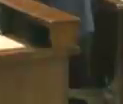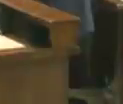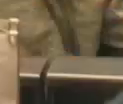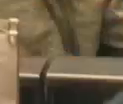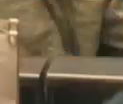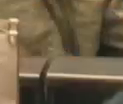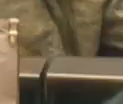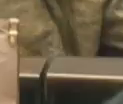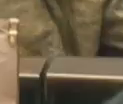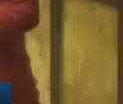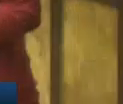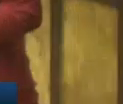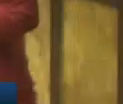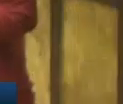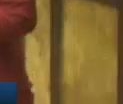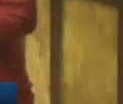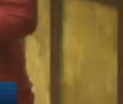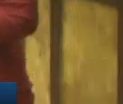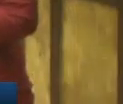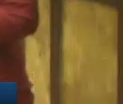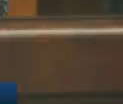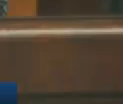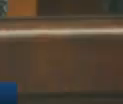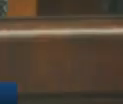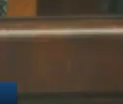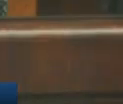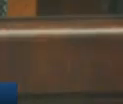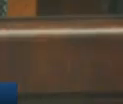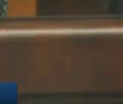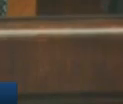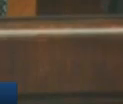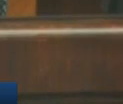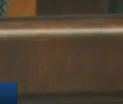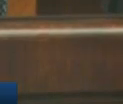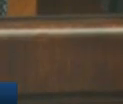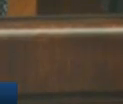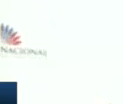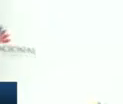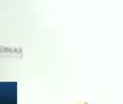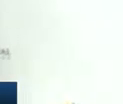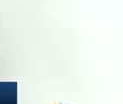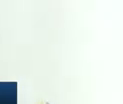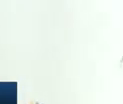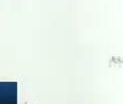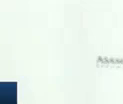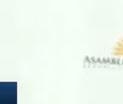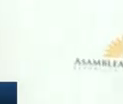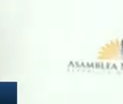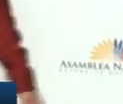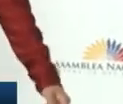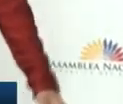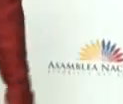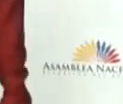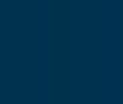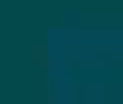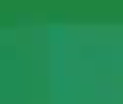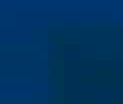Con 83 votos, Yesenia Guamaní es destituida como segunda vicepresidenta de la Asamblea Nacional.